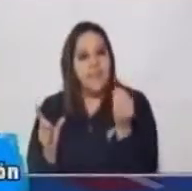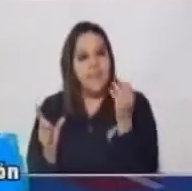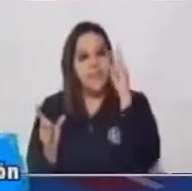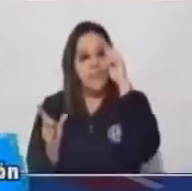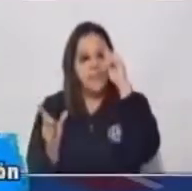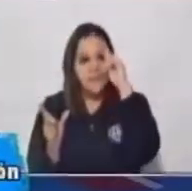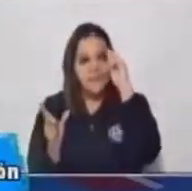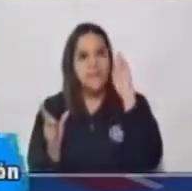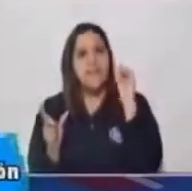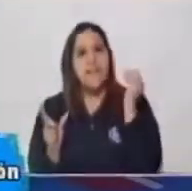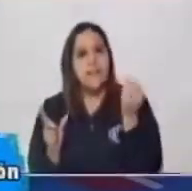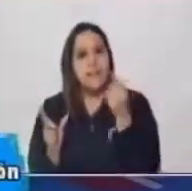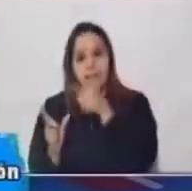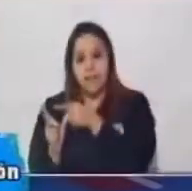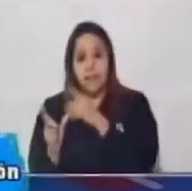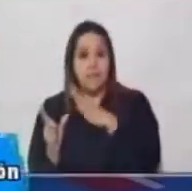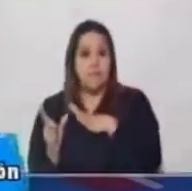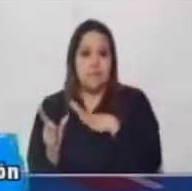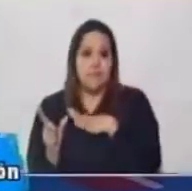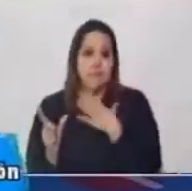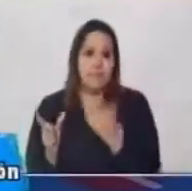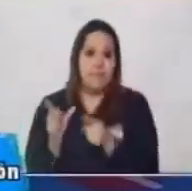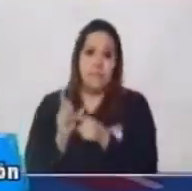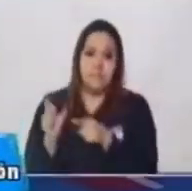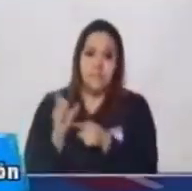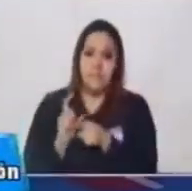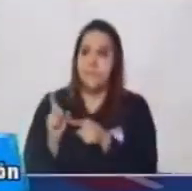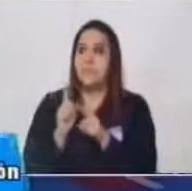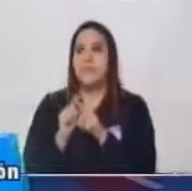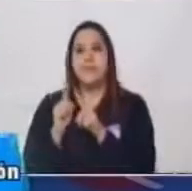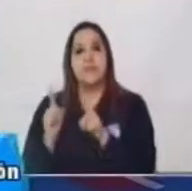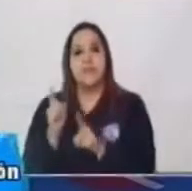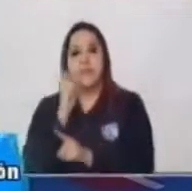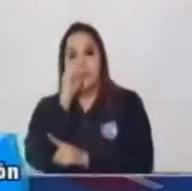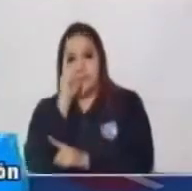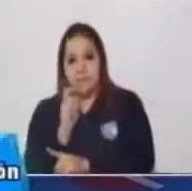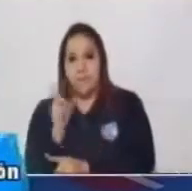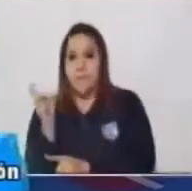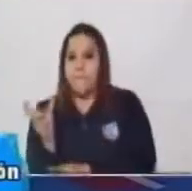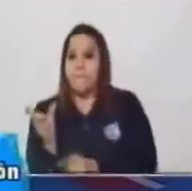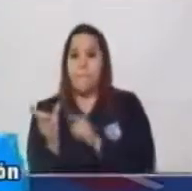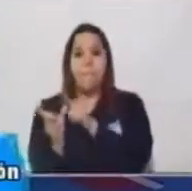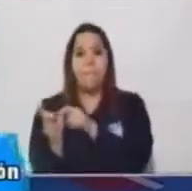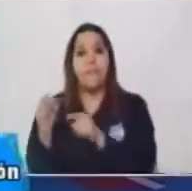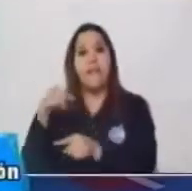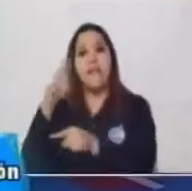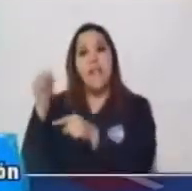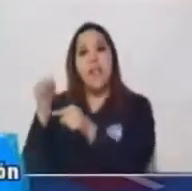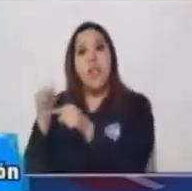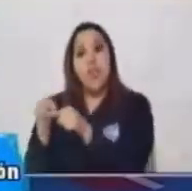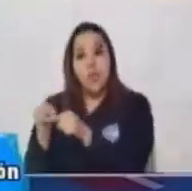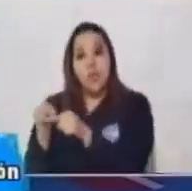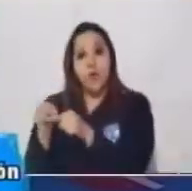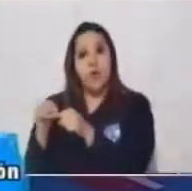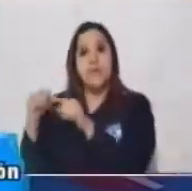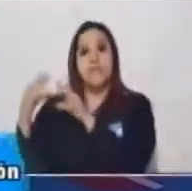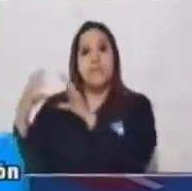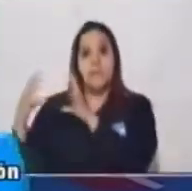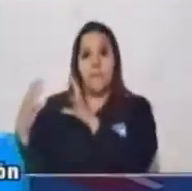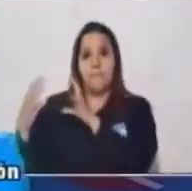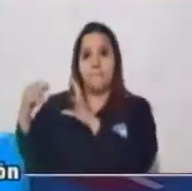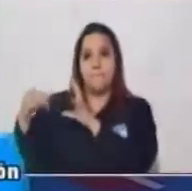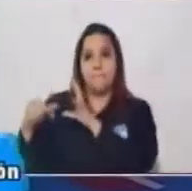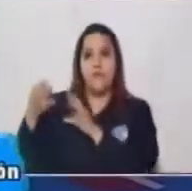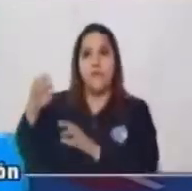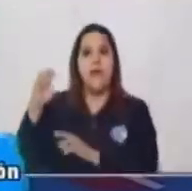si son cosas que no tienen vida, esto va a responder a la pregunta qué. Entonces, el núcleo del sujeto es precisamente solamente esta